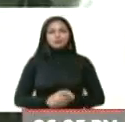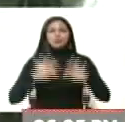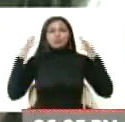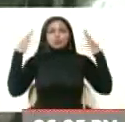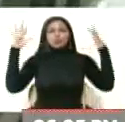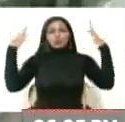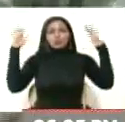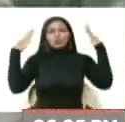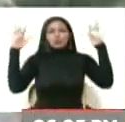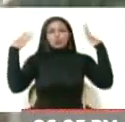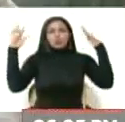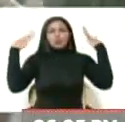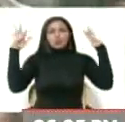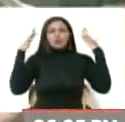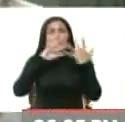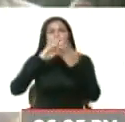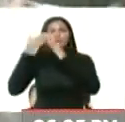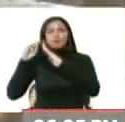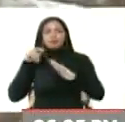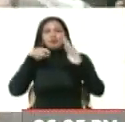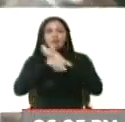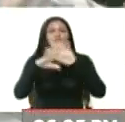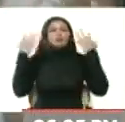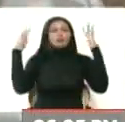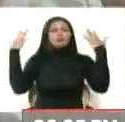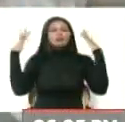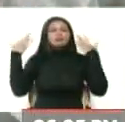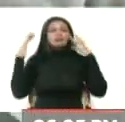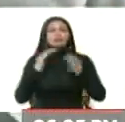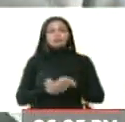Aplauso para Barrio Adentro.